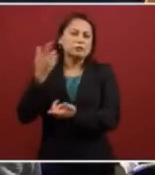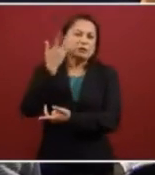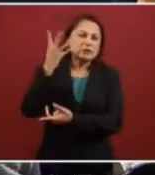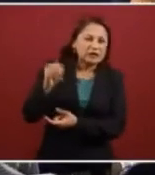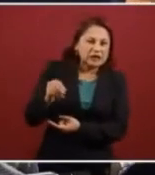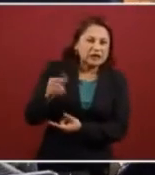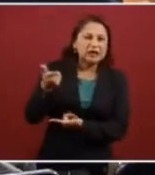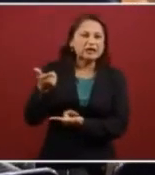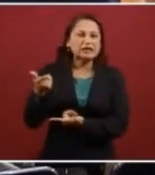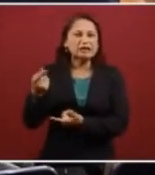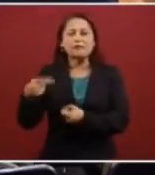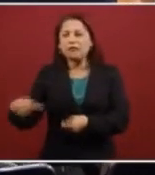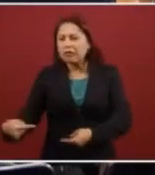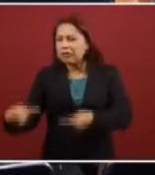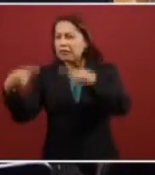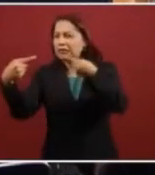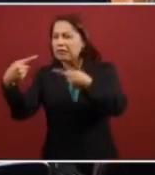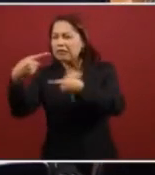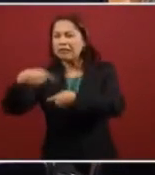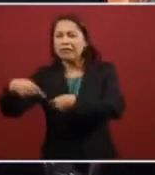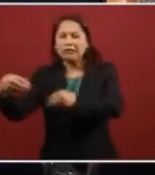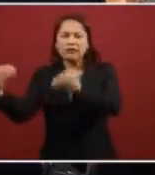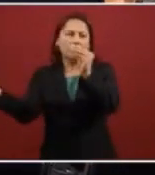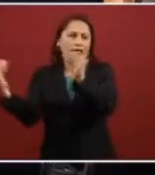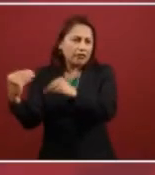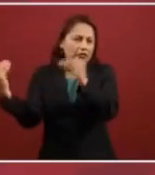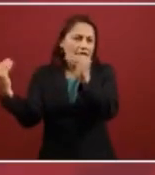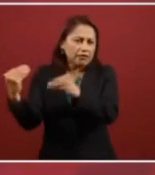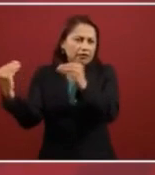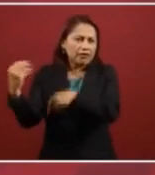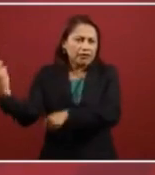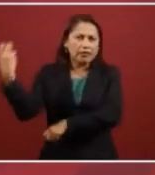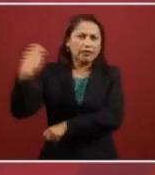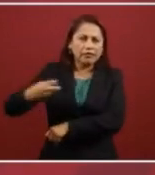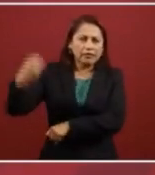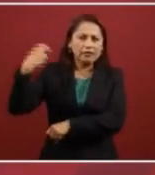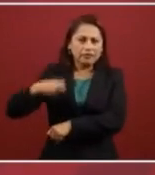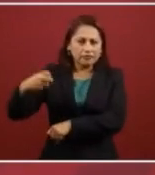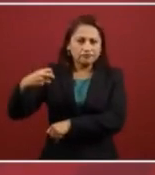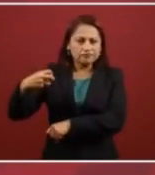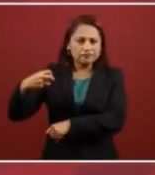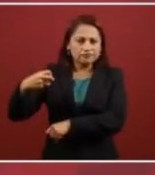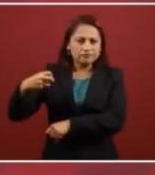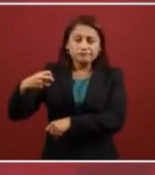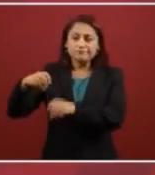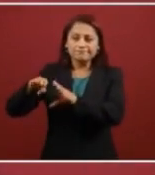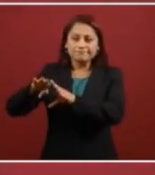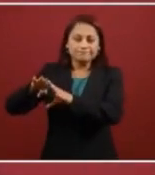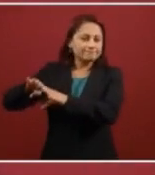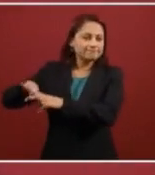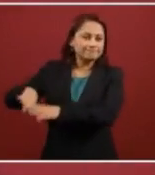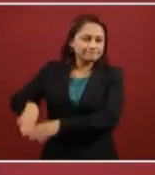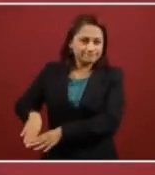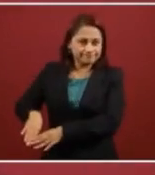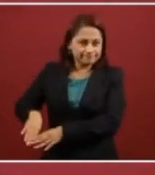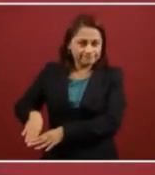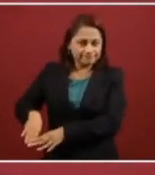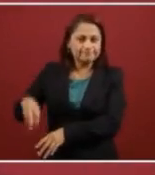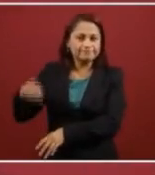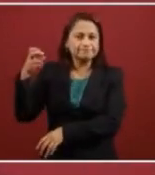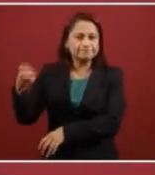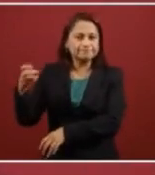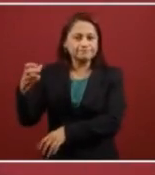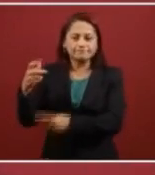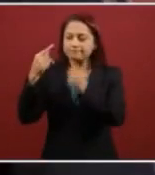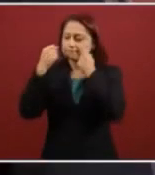discrepancias, there could be discrepancies, cuestionamientos, críticas, critiques. Pero la cuarta, but the fourth,